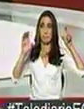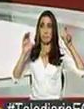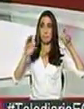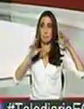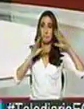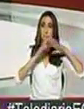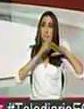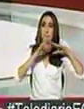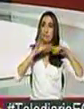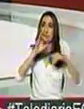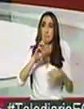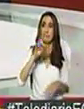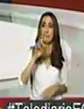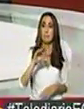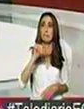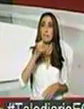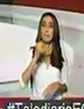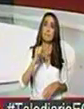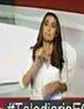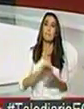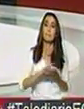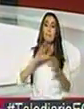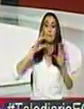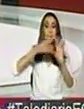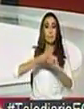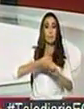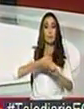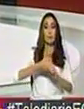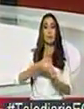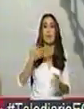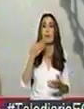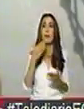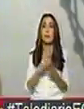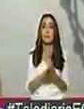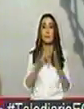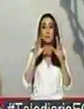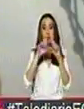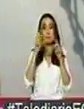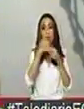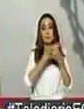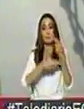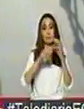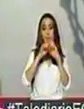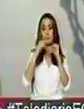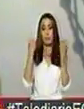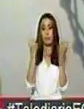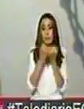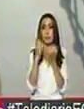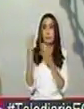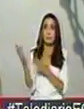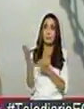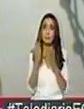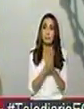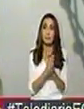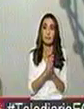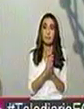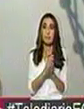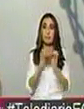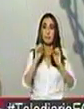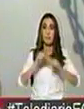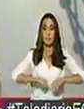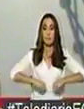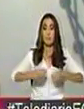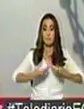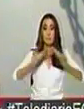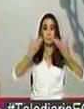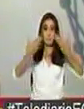Transporte Sur Occidental, realmente participaron. Y para nosotros como organización social, ese día tuvimos que llevar también nuestras